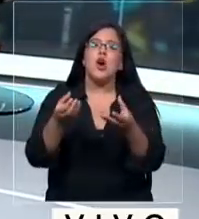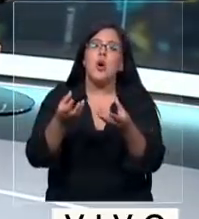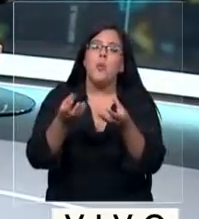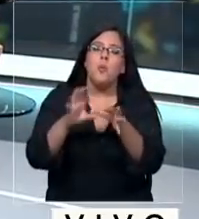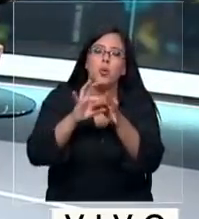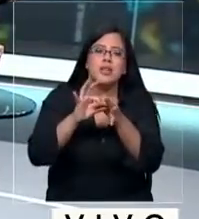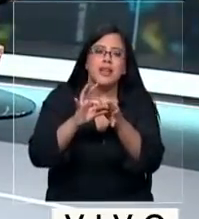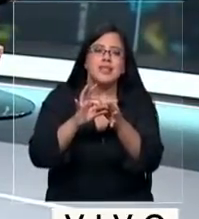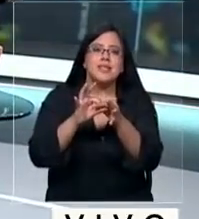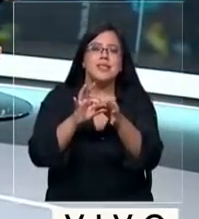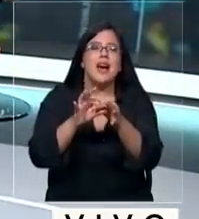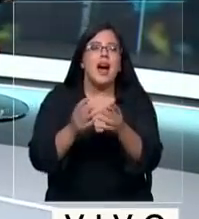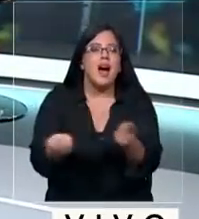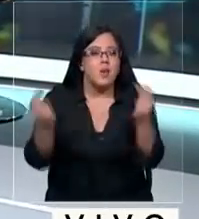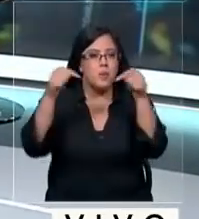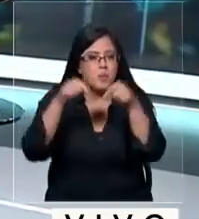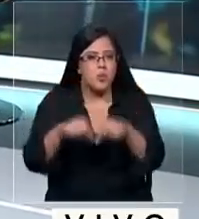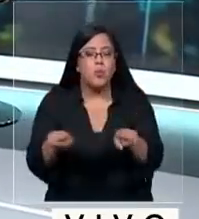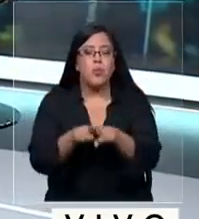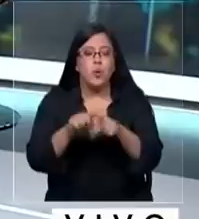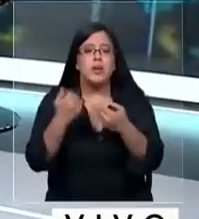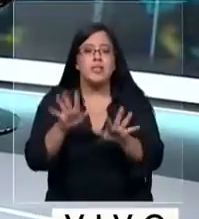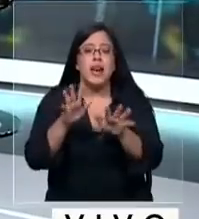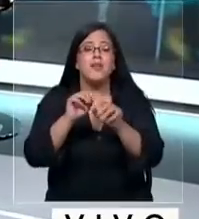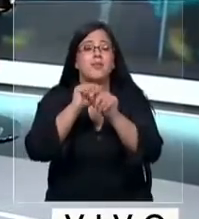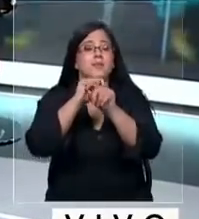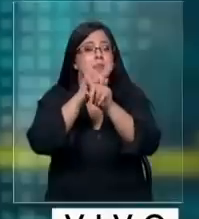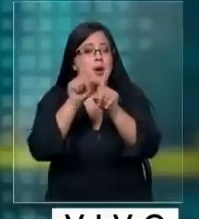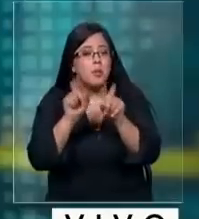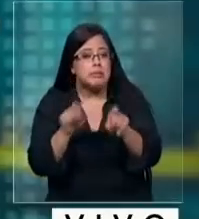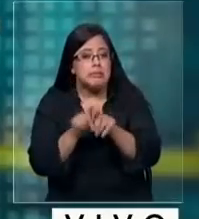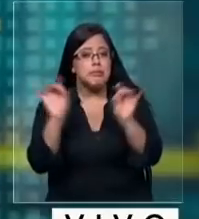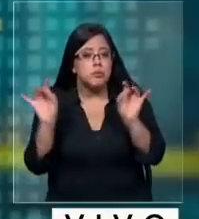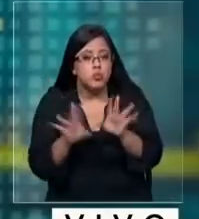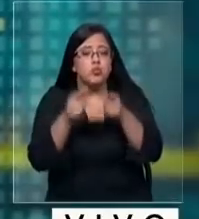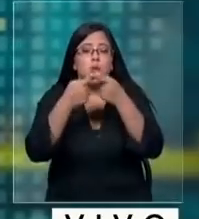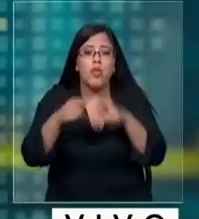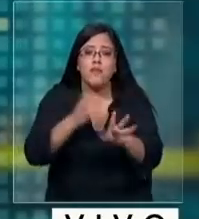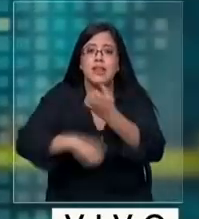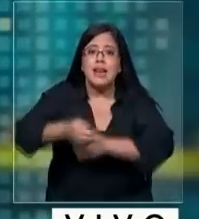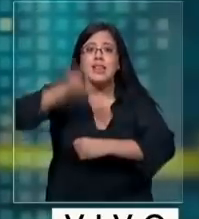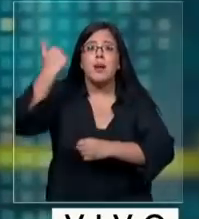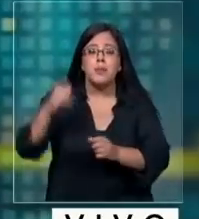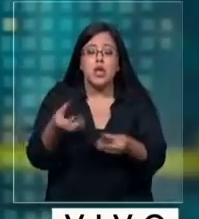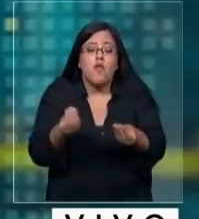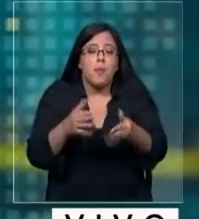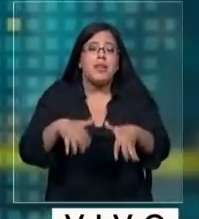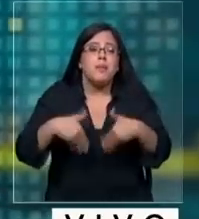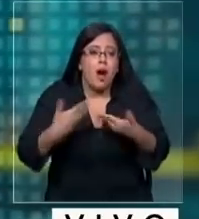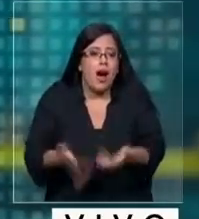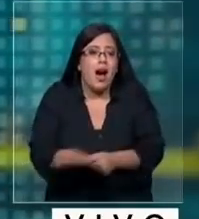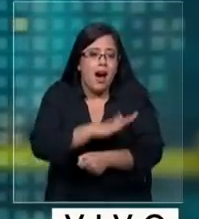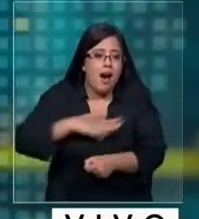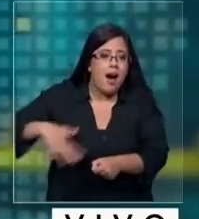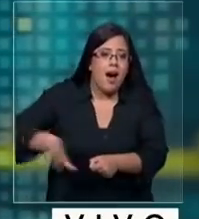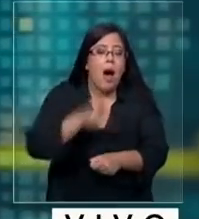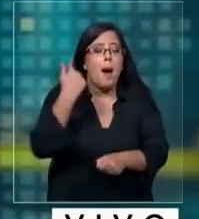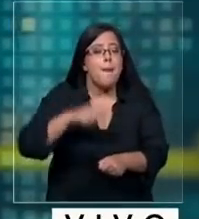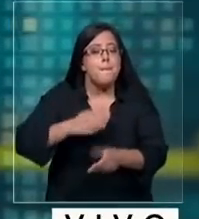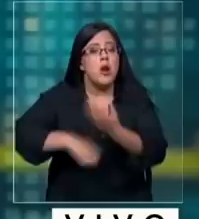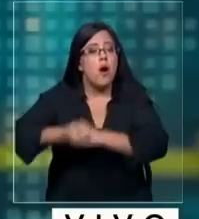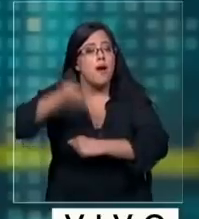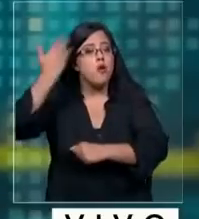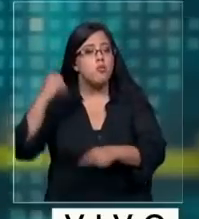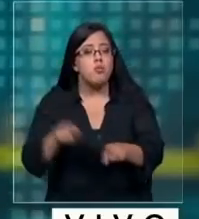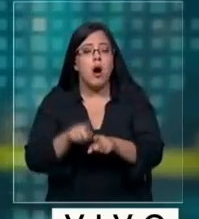que tiene mucho especial en el sentido también que probablemente va a ser distinta a la del año pasado por el contexto en el que estamos pero teniendo en cuenta que el año pasado fue